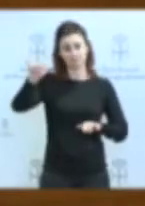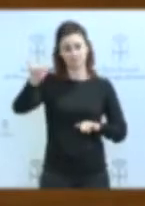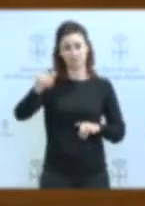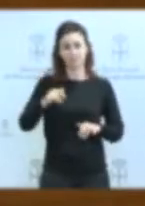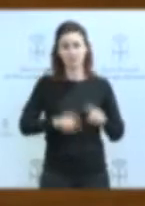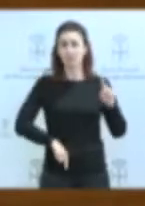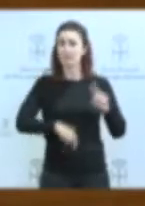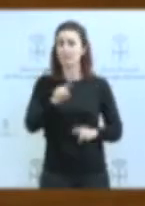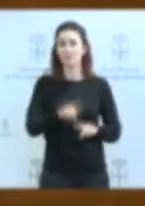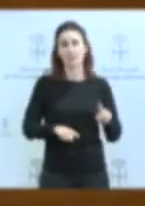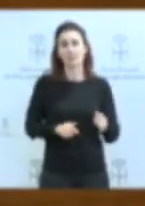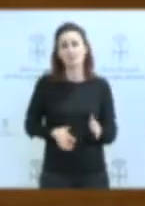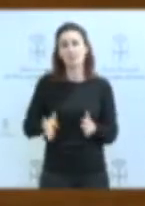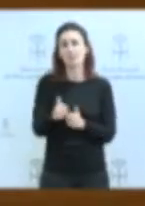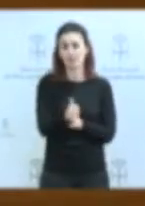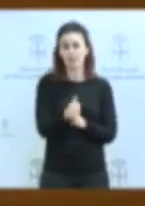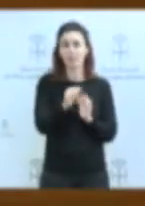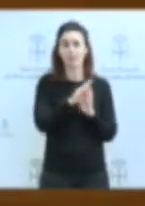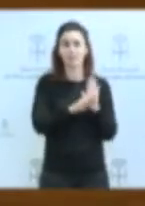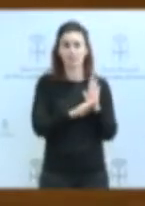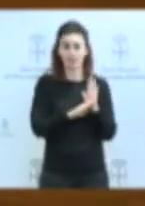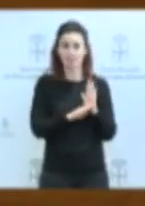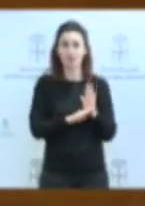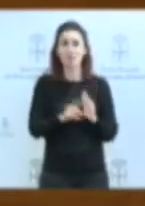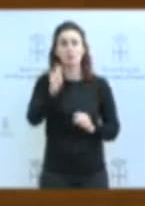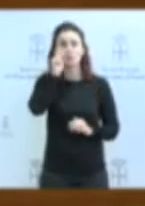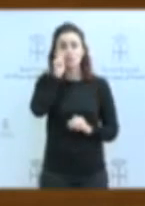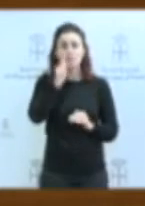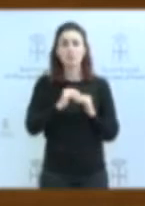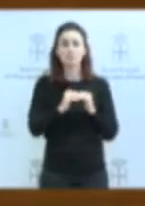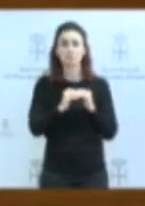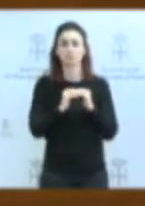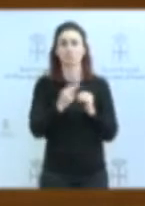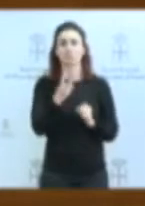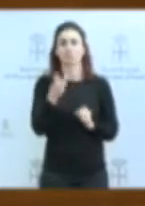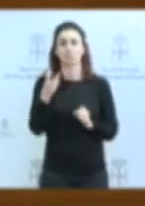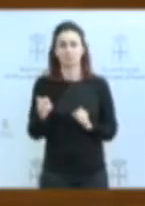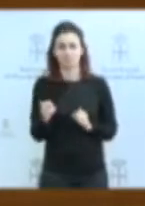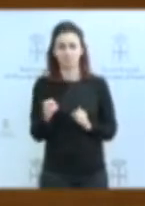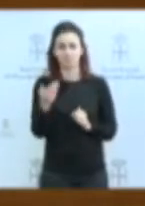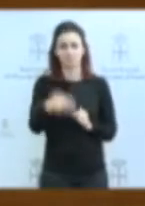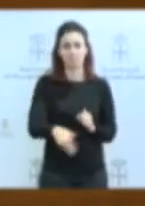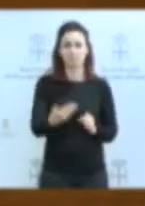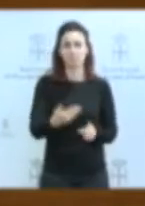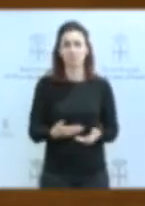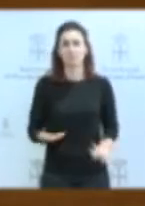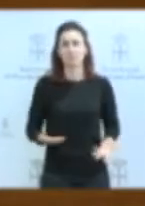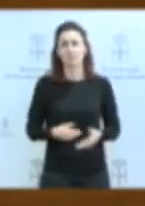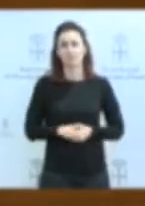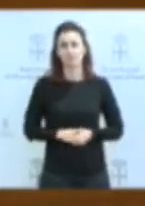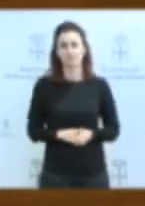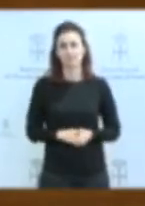de turismo sostenible con horizonte al año 2020, sabiendo que nuestros países principales de afluencia